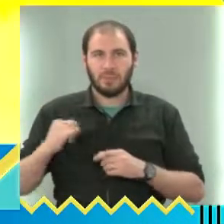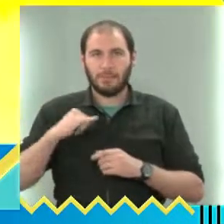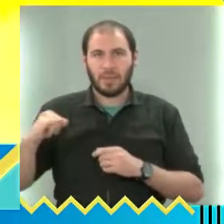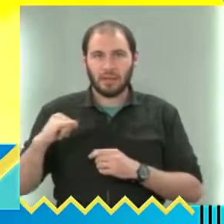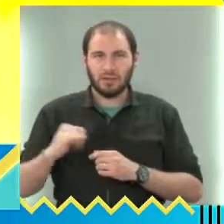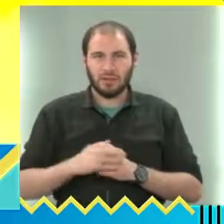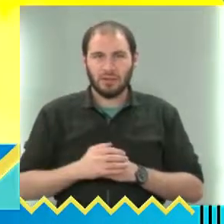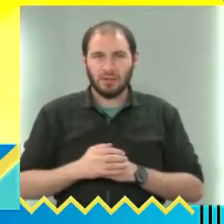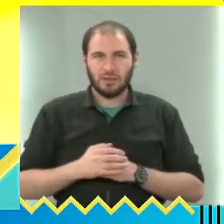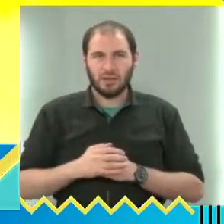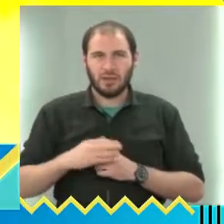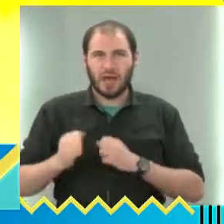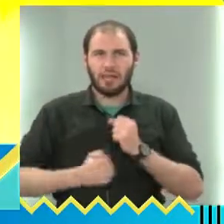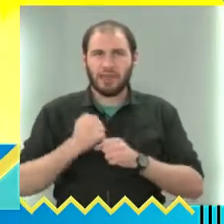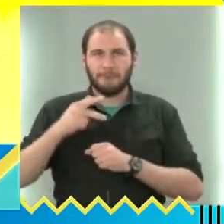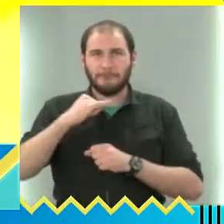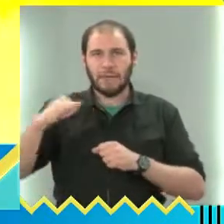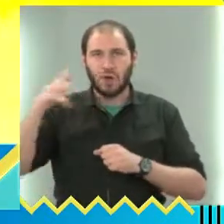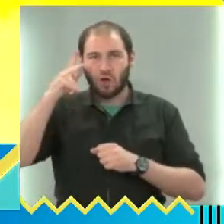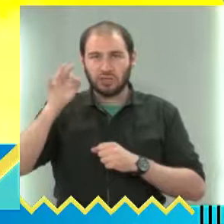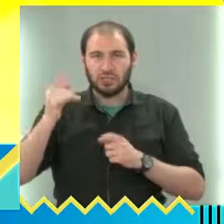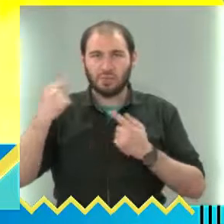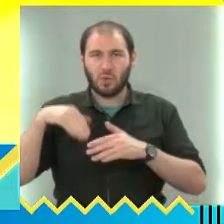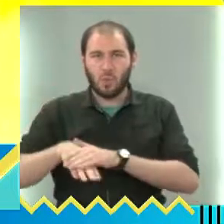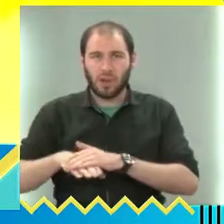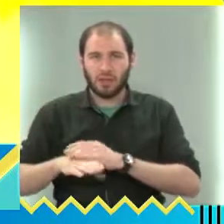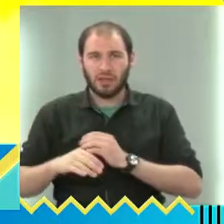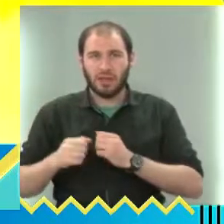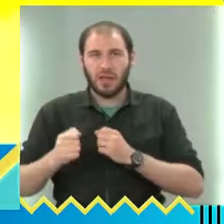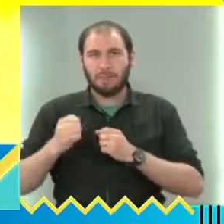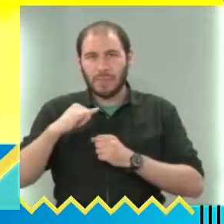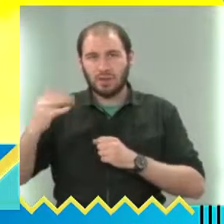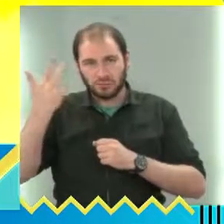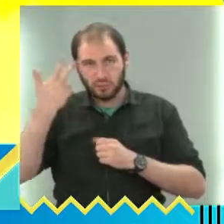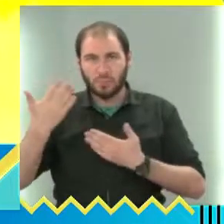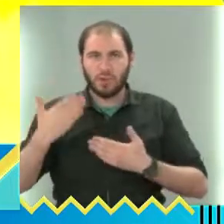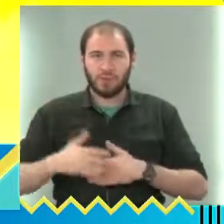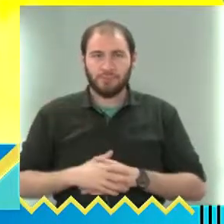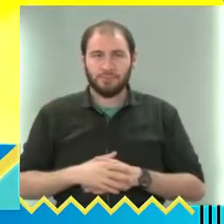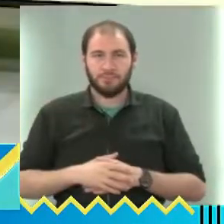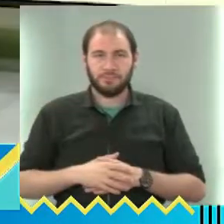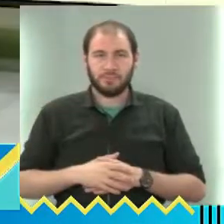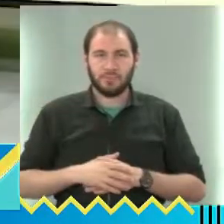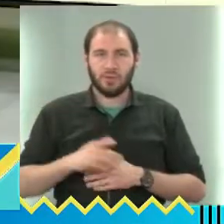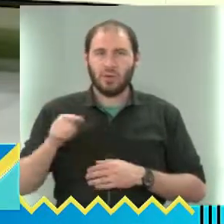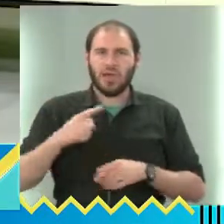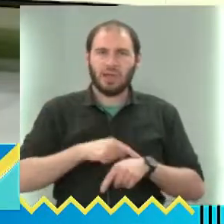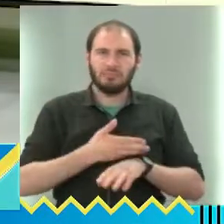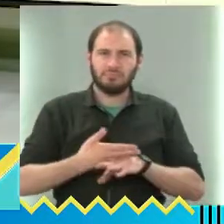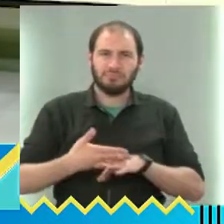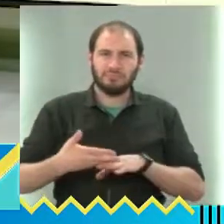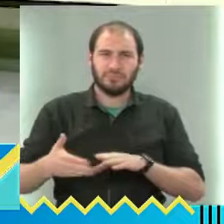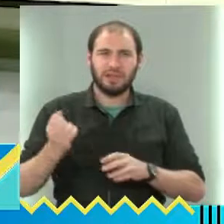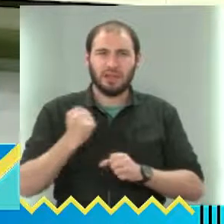de los ultrafreezer que tenemos hasta menos 80, pero lo podemos almacenar a menos 18 grados. Bien, bien, bien. Ustedes llevan mucho tiempo,